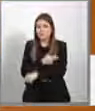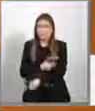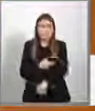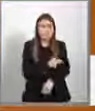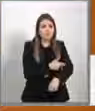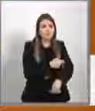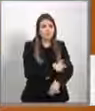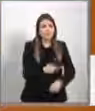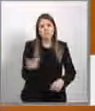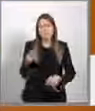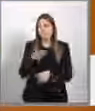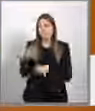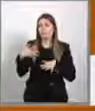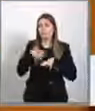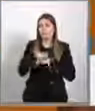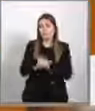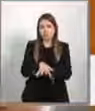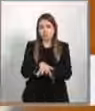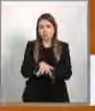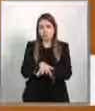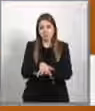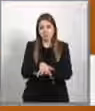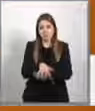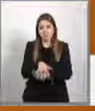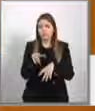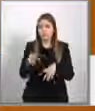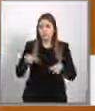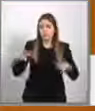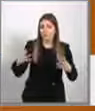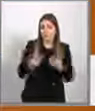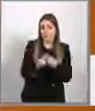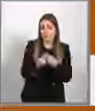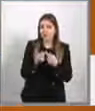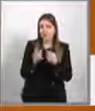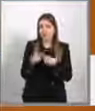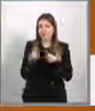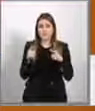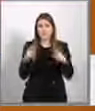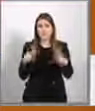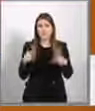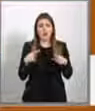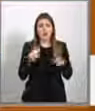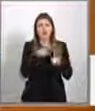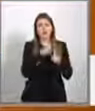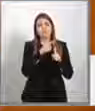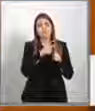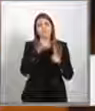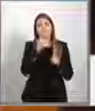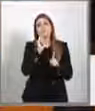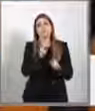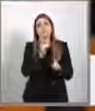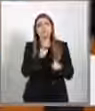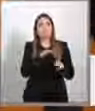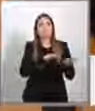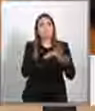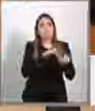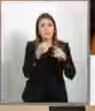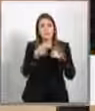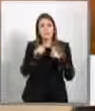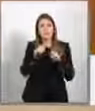a partir de conjuntar en distintas personas habilidades y capacidades técnicas